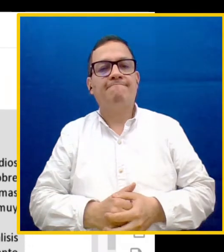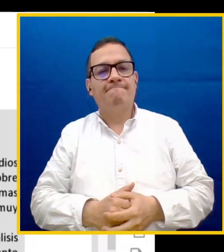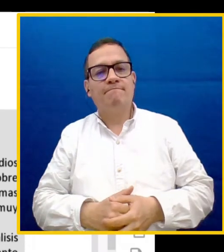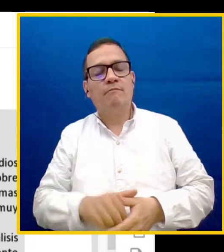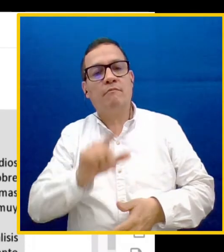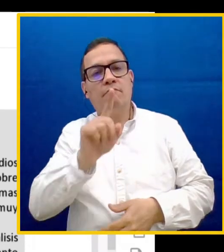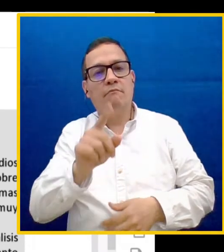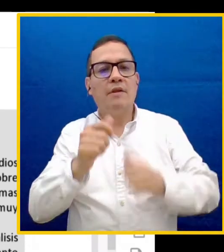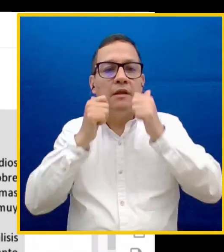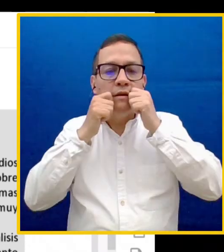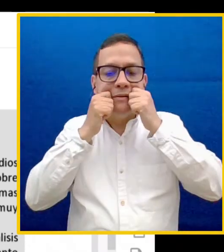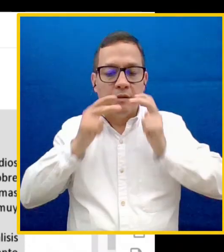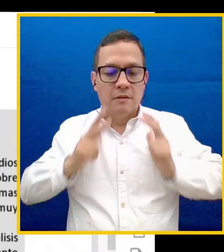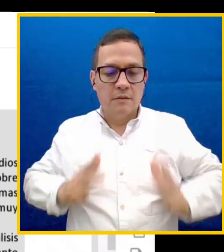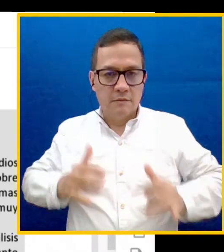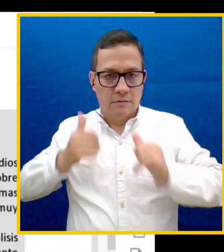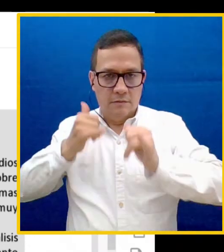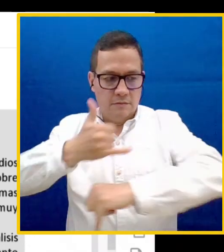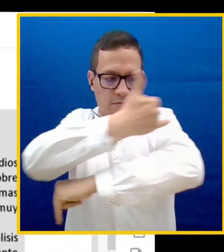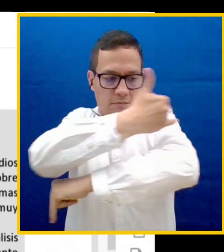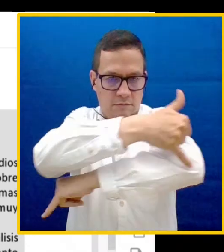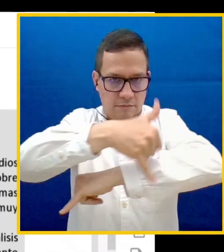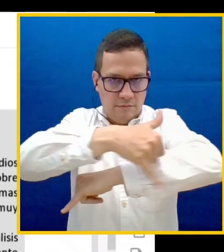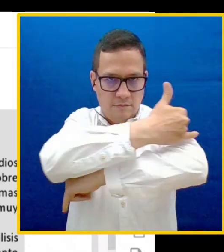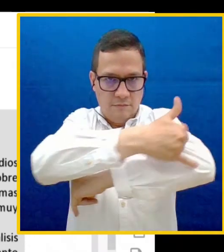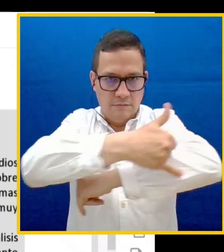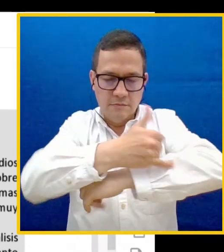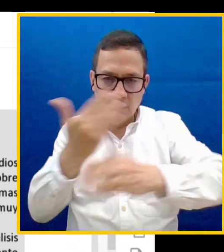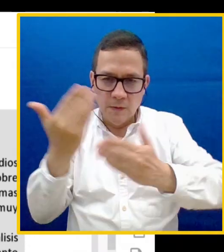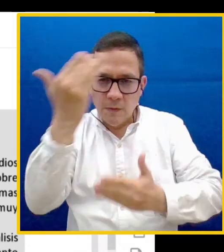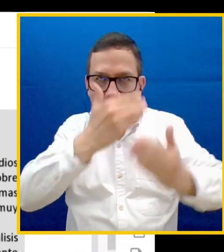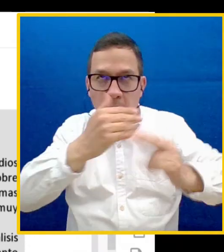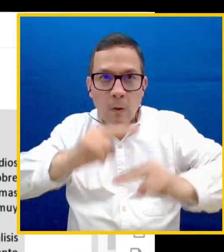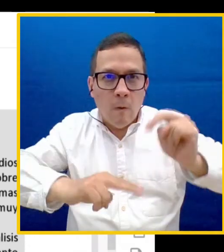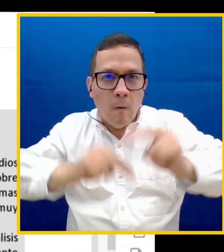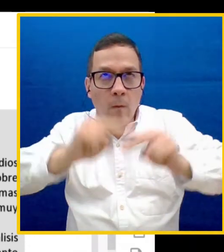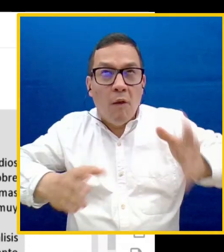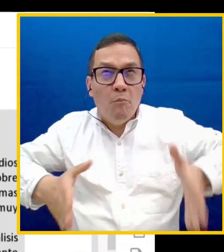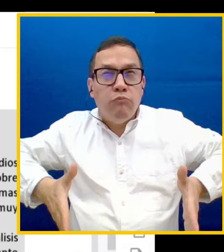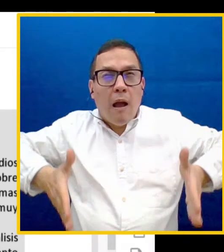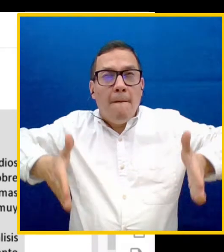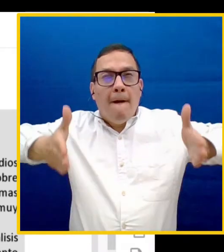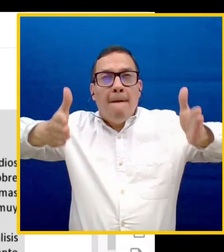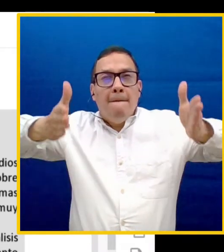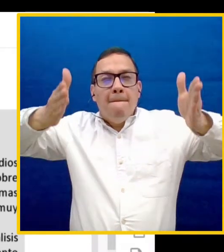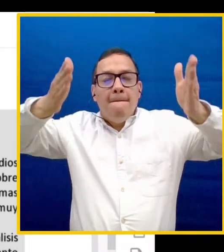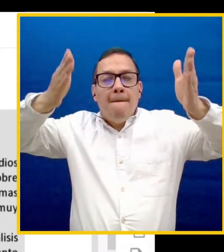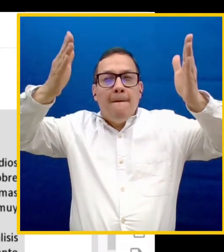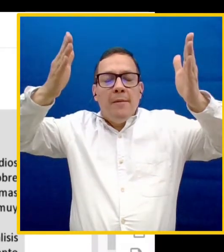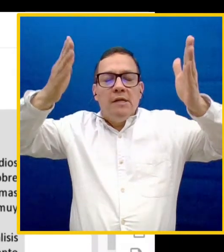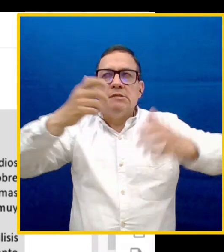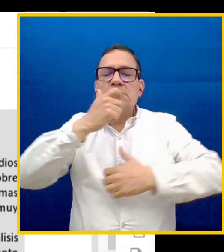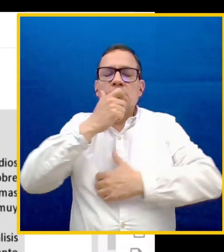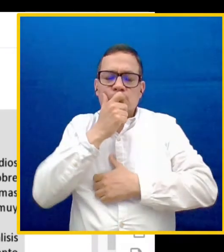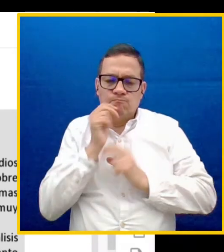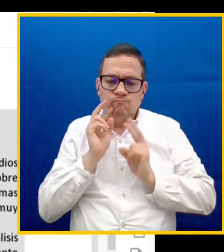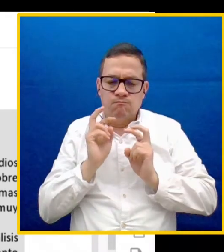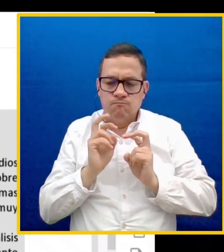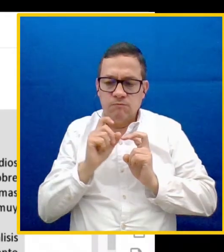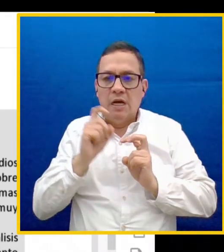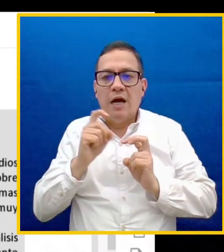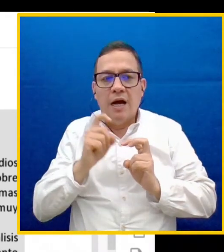Un ingeniero civil puede llevar a cabo un estudio para construir un gran edificio. Emplearía